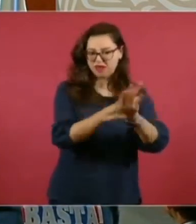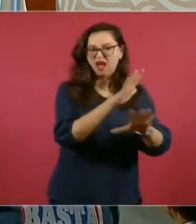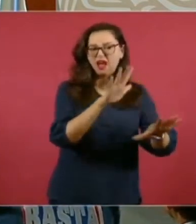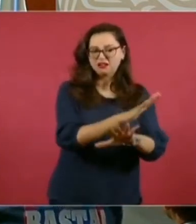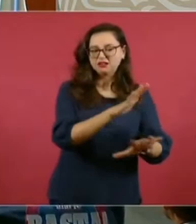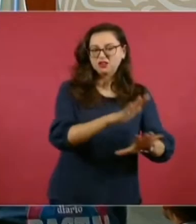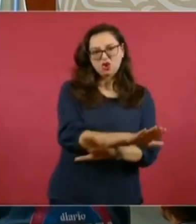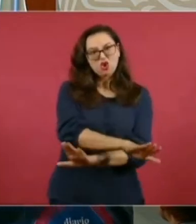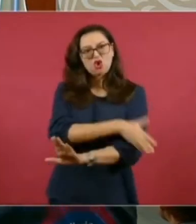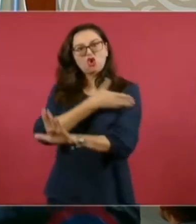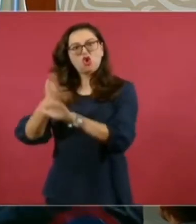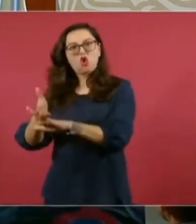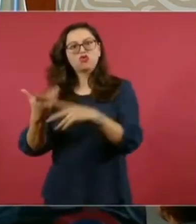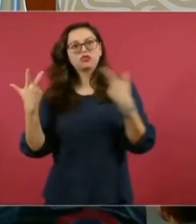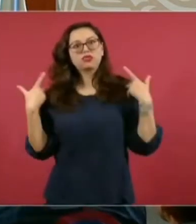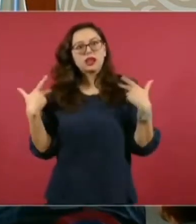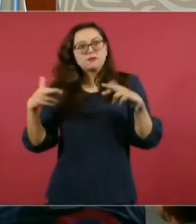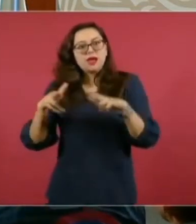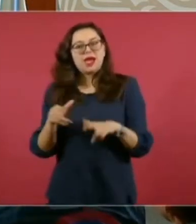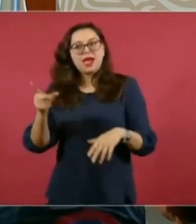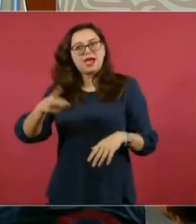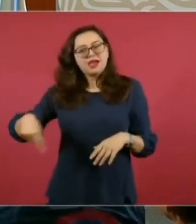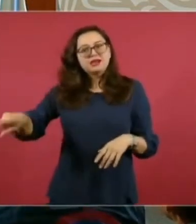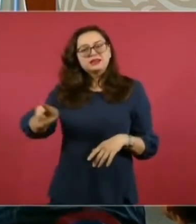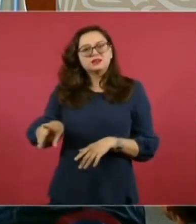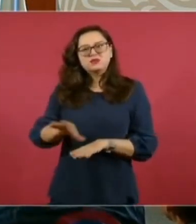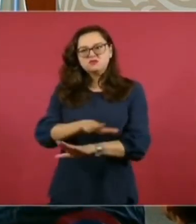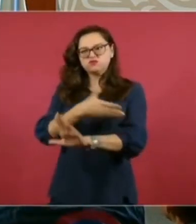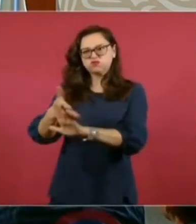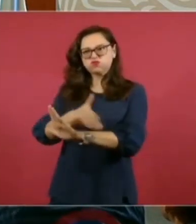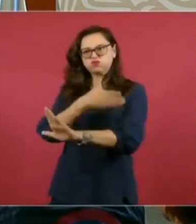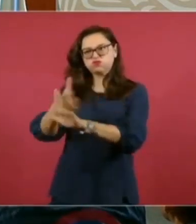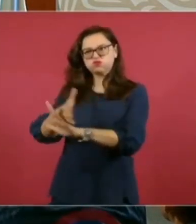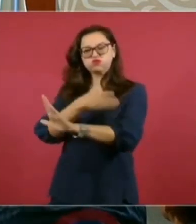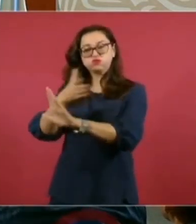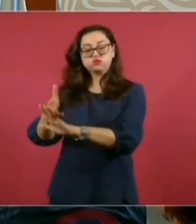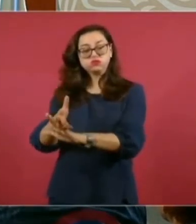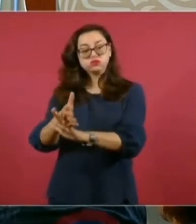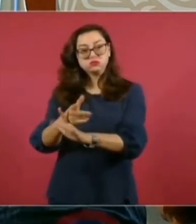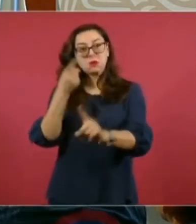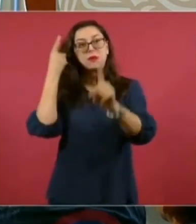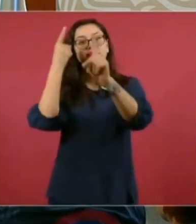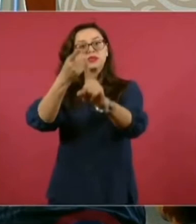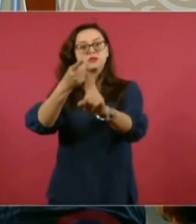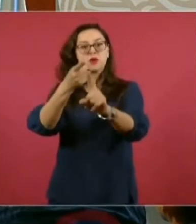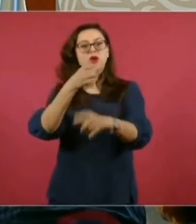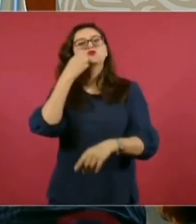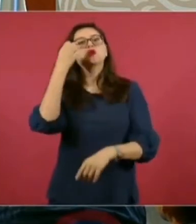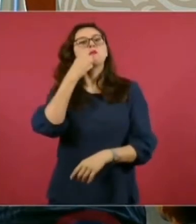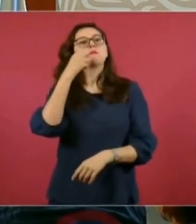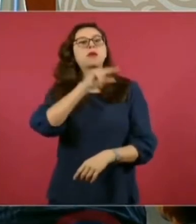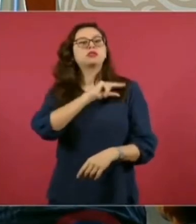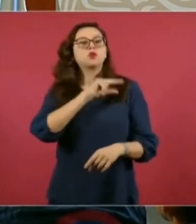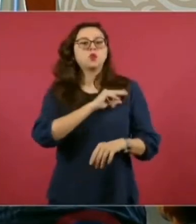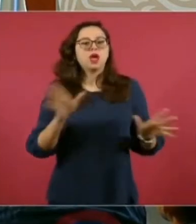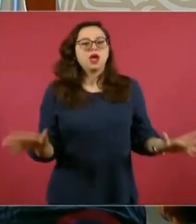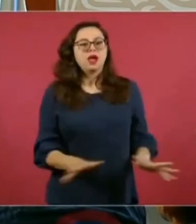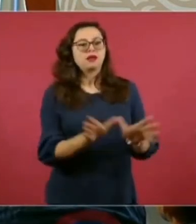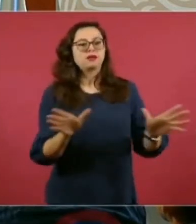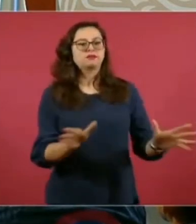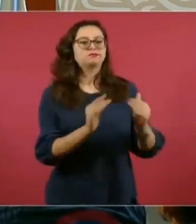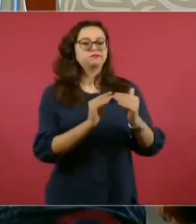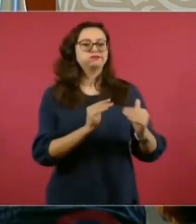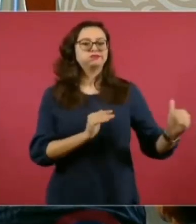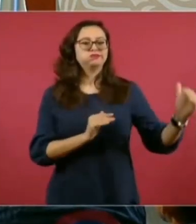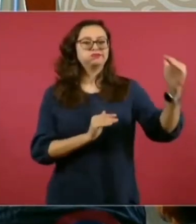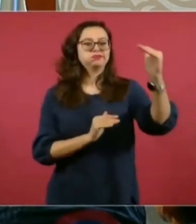Que tenía como consigna someter al magisterio y avanzar en la privatización de la enseñanza. Asimismo, el 20 de diciembre